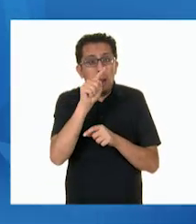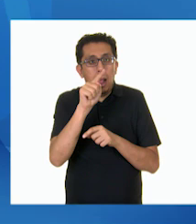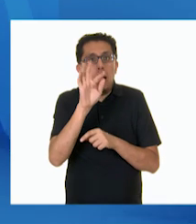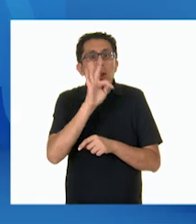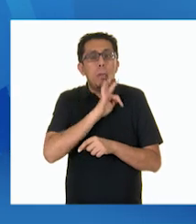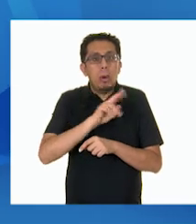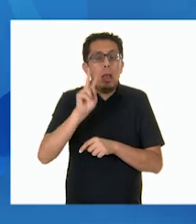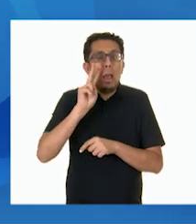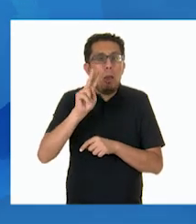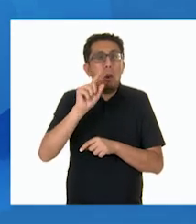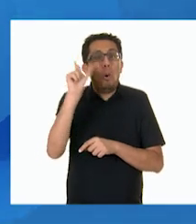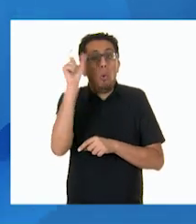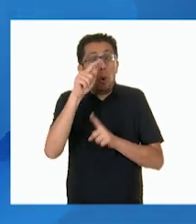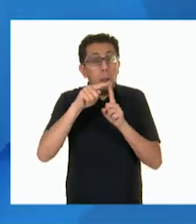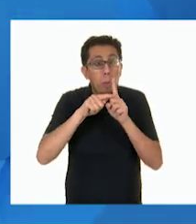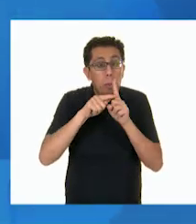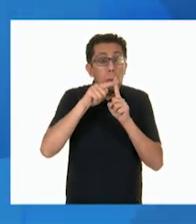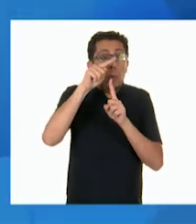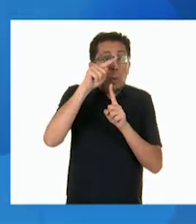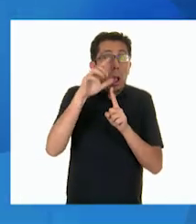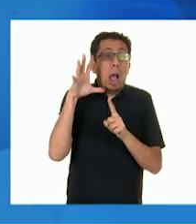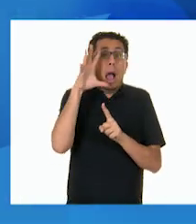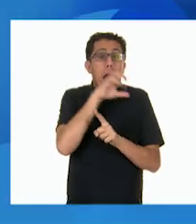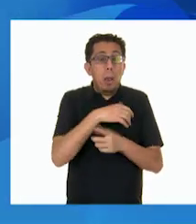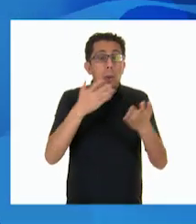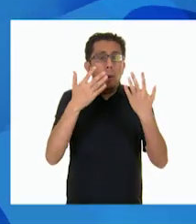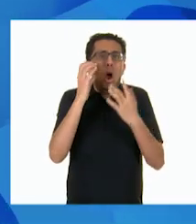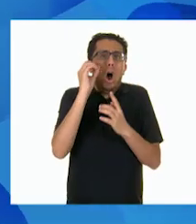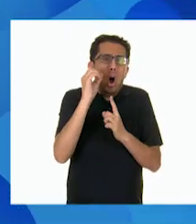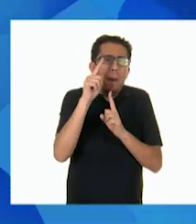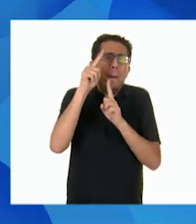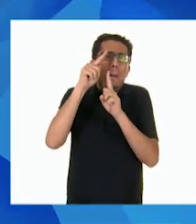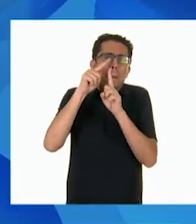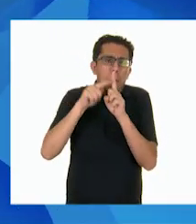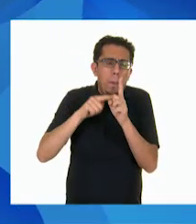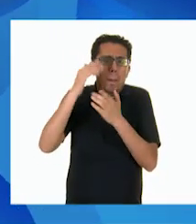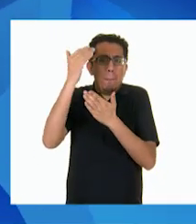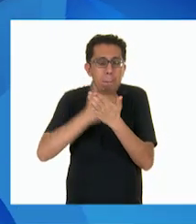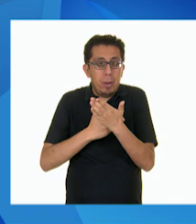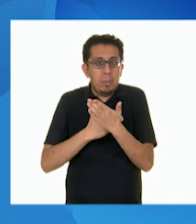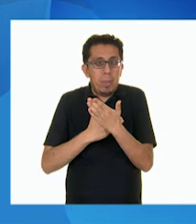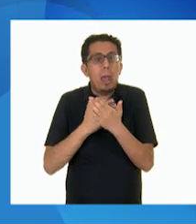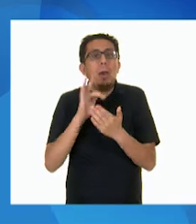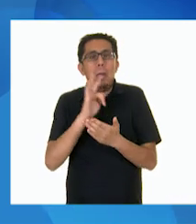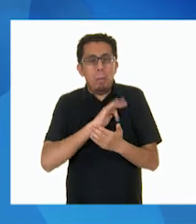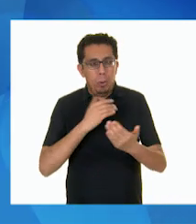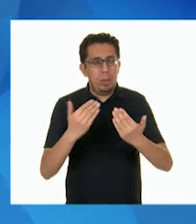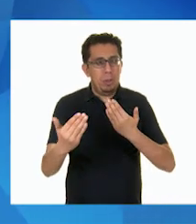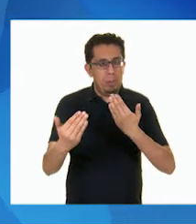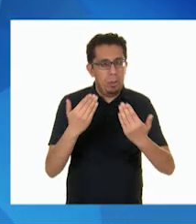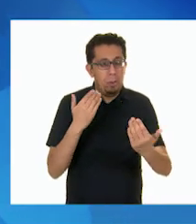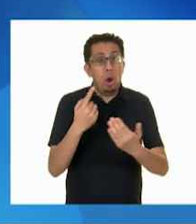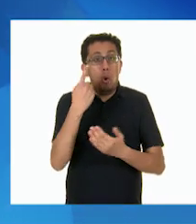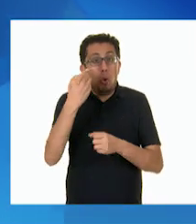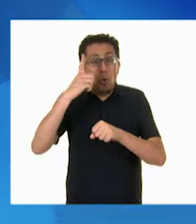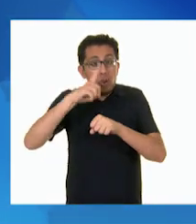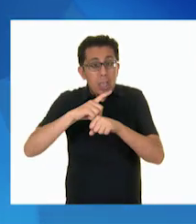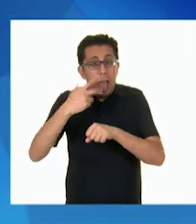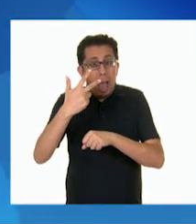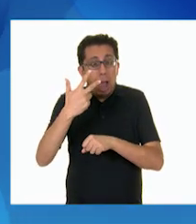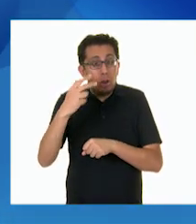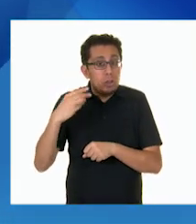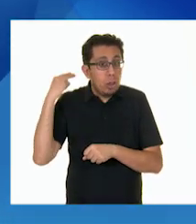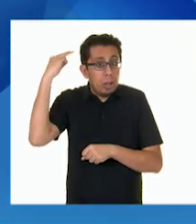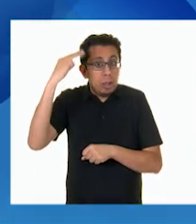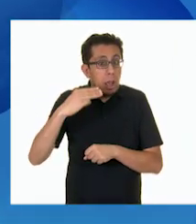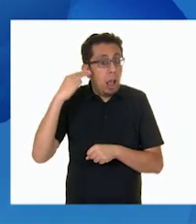más calor, qué días hizo menos calor. Claro. Y aquí es donde podemos comparar, si te fijas en San Luis y en Chiapas, el mismo día, que fue el 8 de marzo,